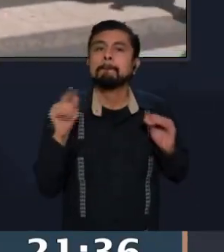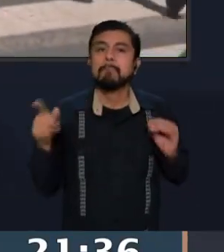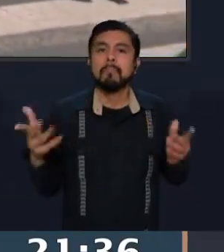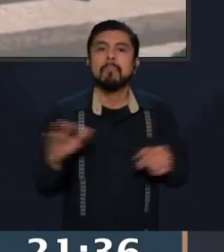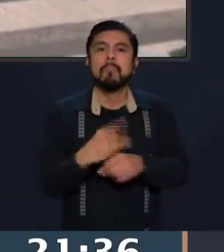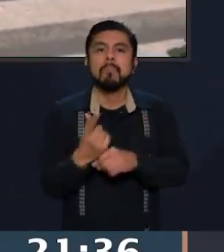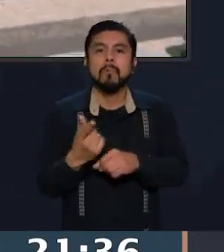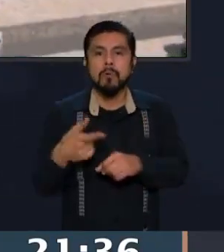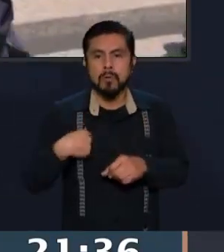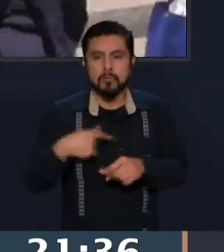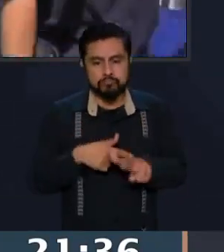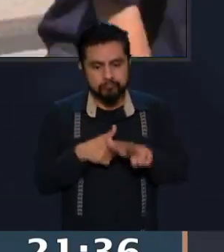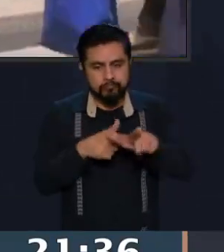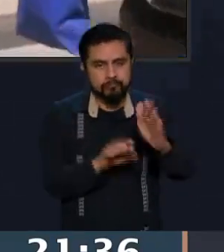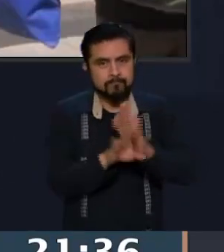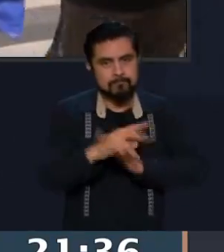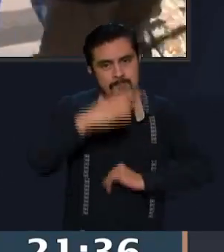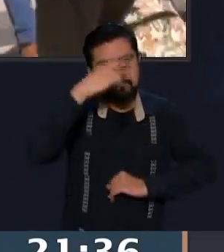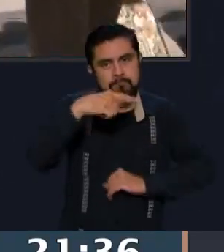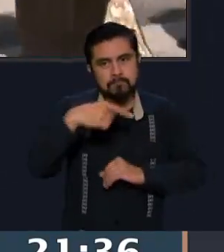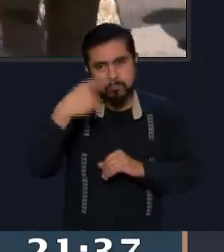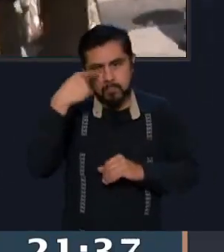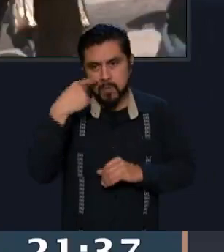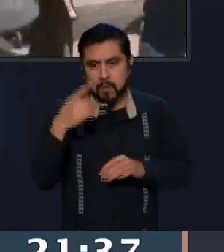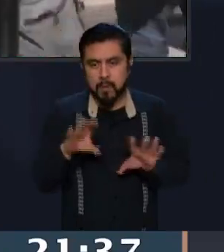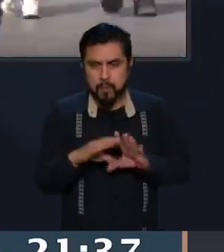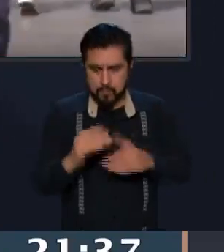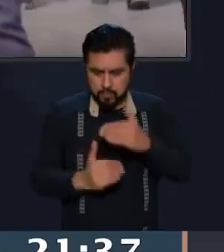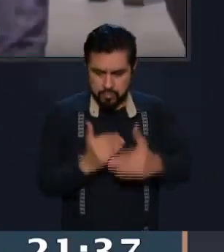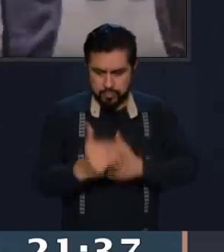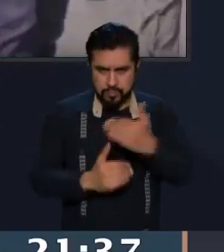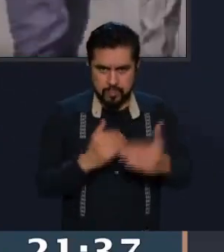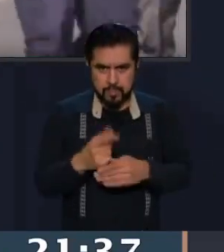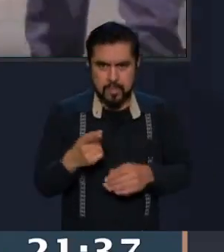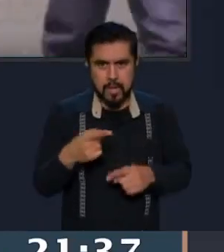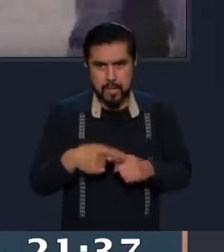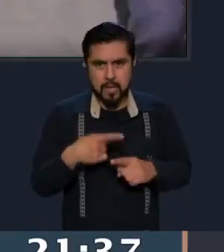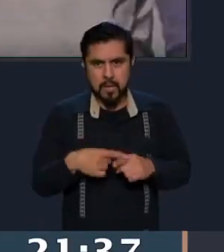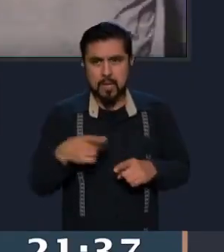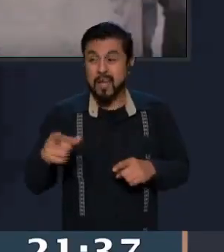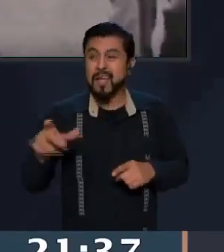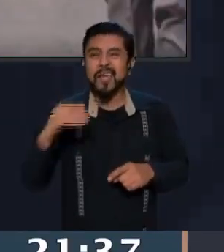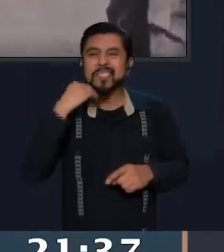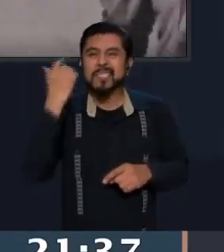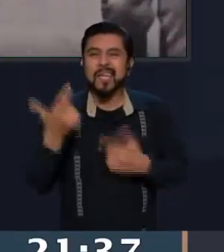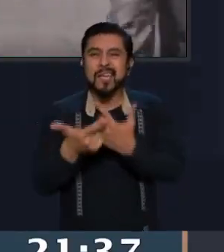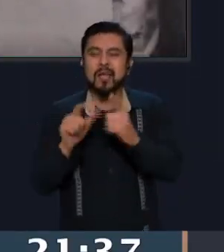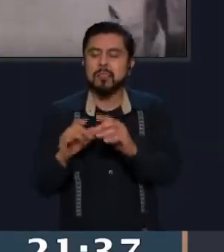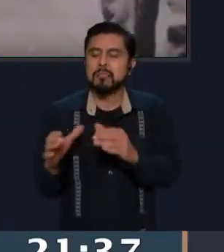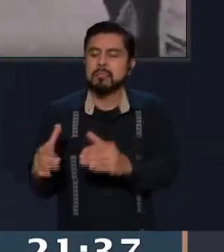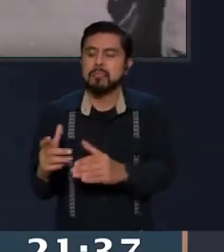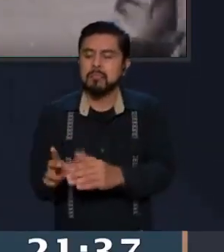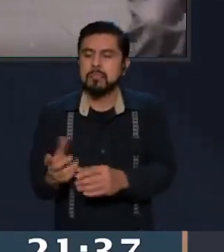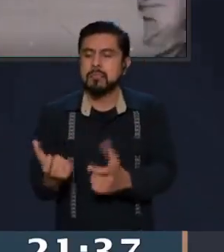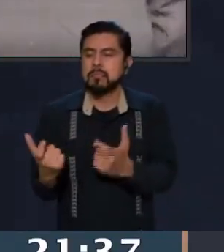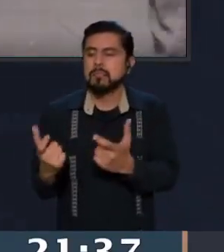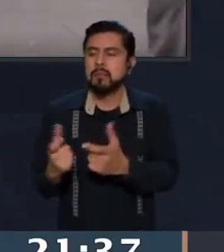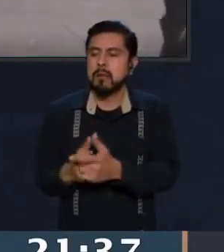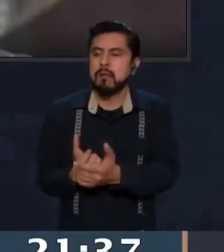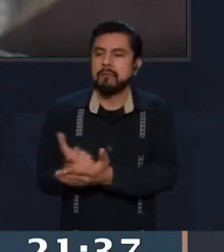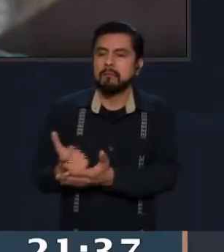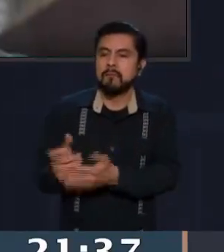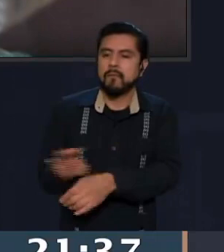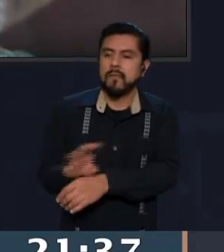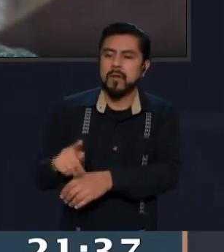ingresos totalmente en una lógica de apalancar más a quien más tiene, y en ese sentido mantener a la inmensa mayoría